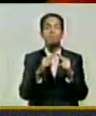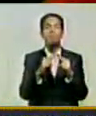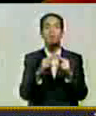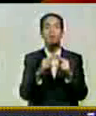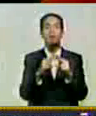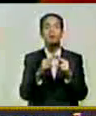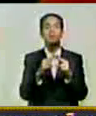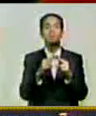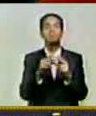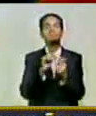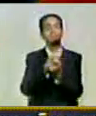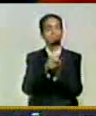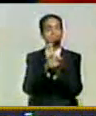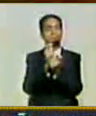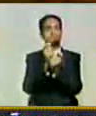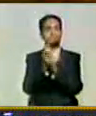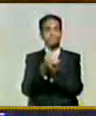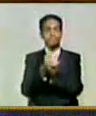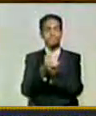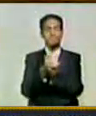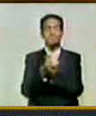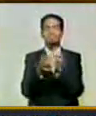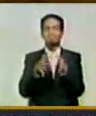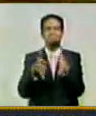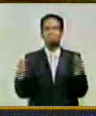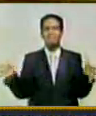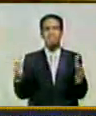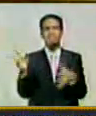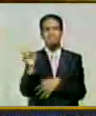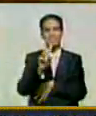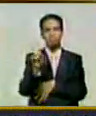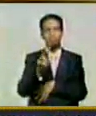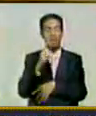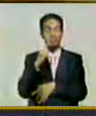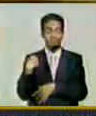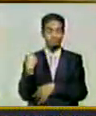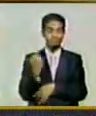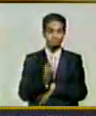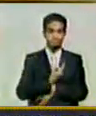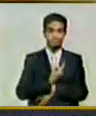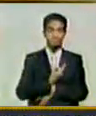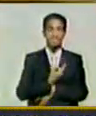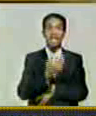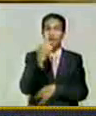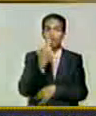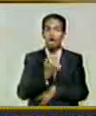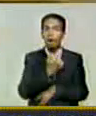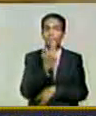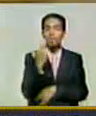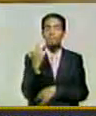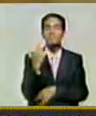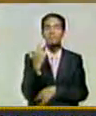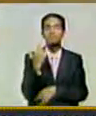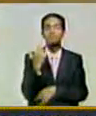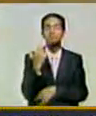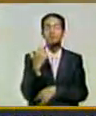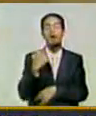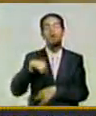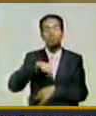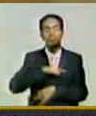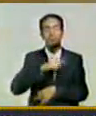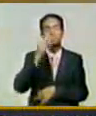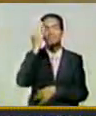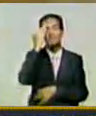como Venezuela, que nos hará más grande como una patria, y el compromiso de que sepamos de que los venezolanos y